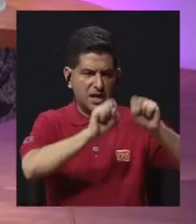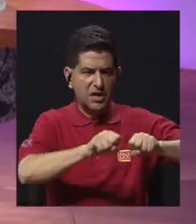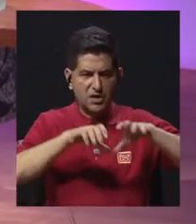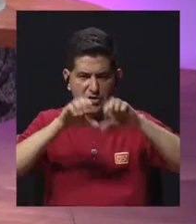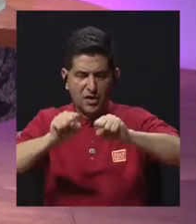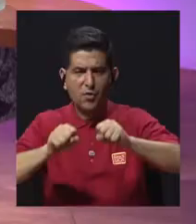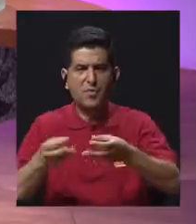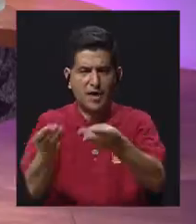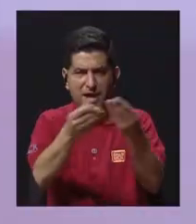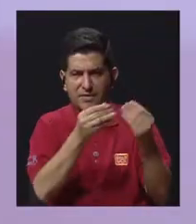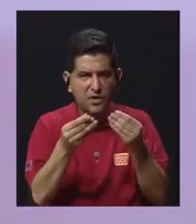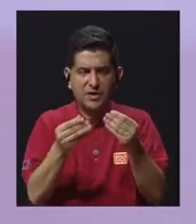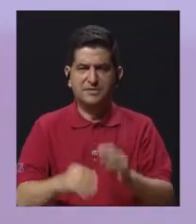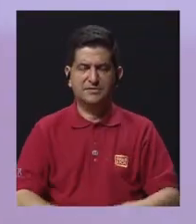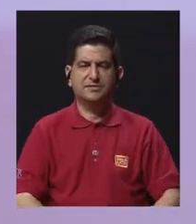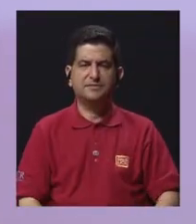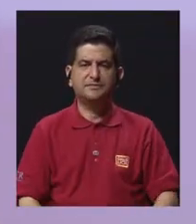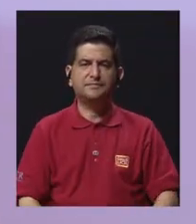estas tierras.